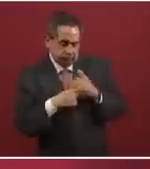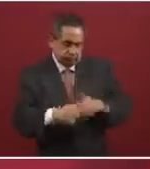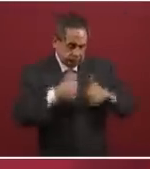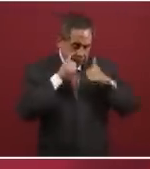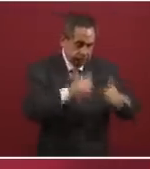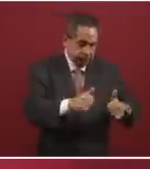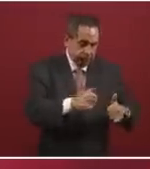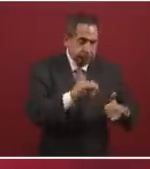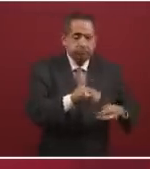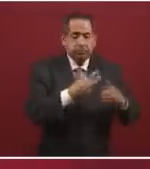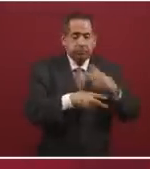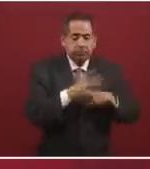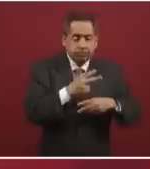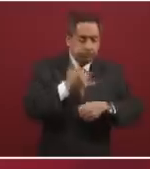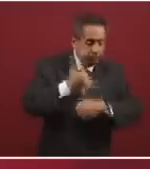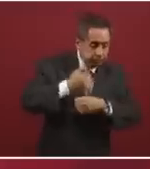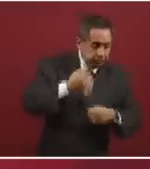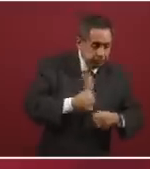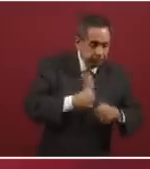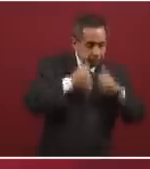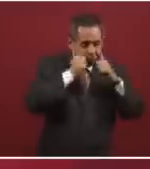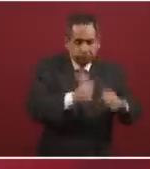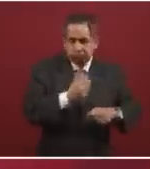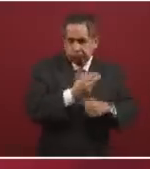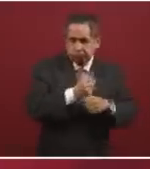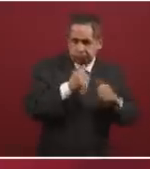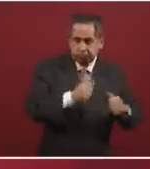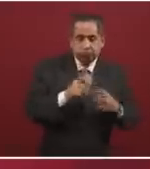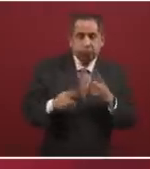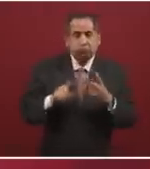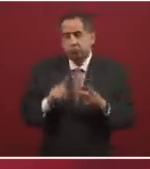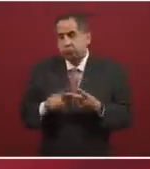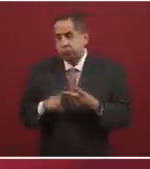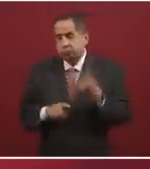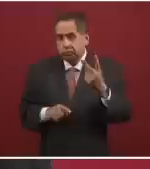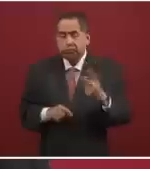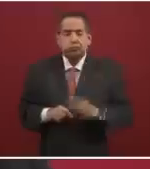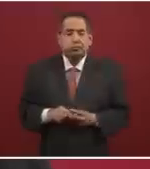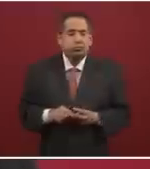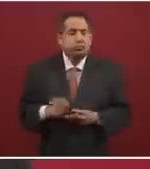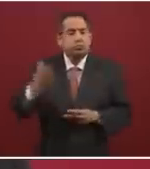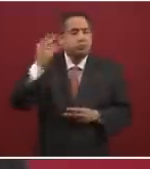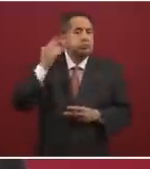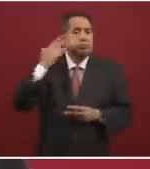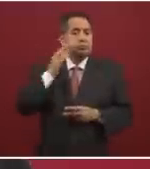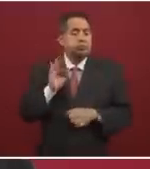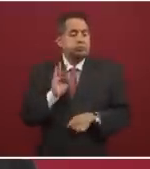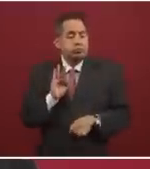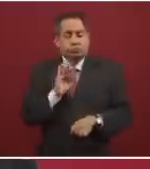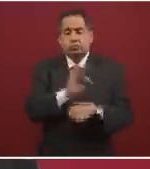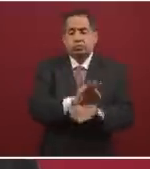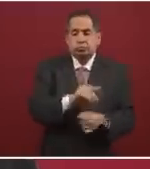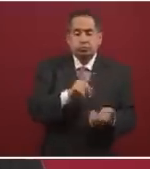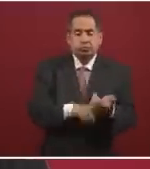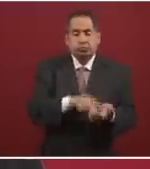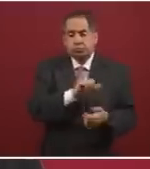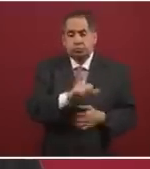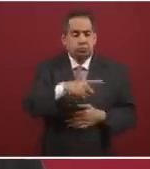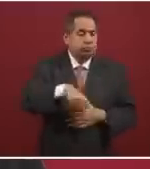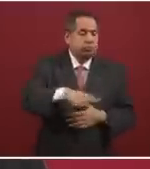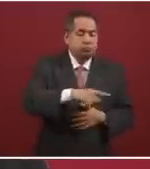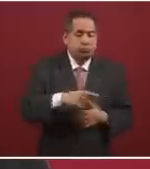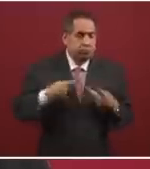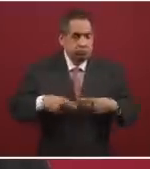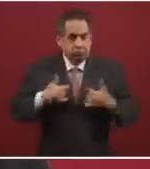originan la inseguridad y la violencia. Lo segundo es que no había protección para los